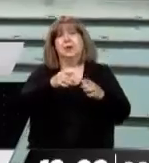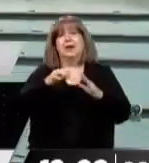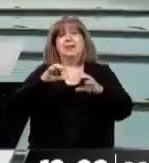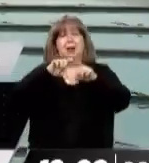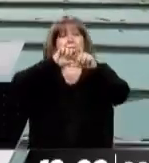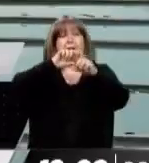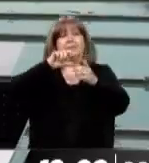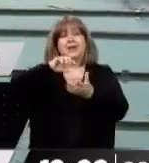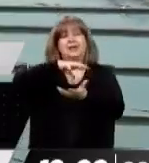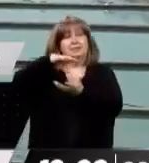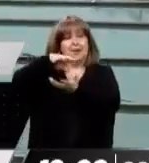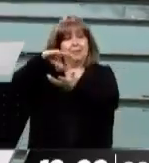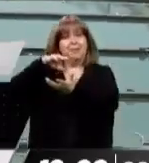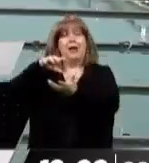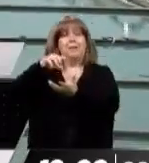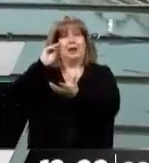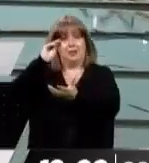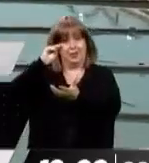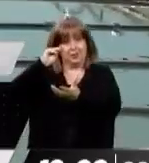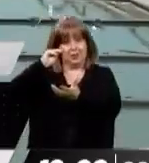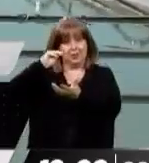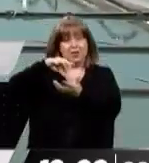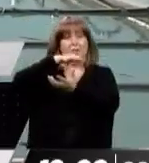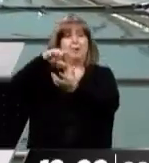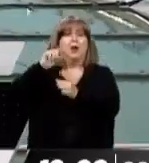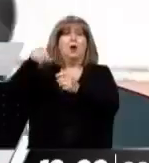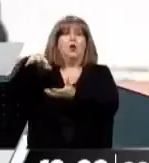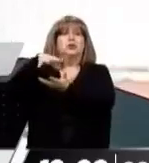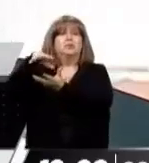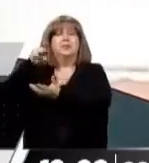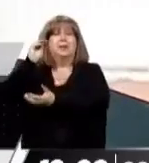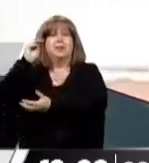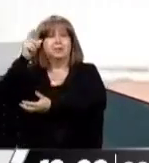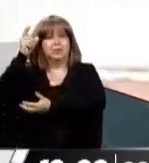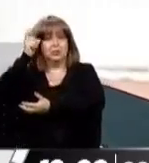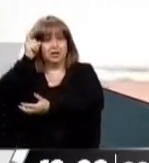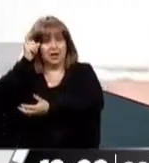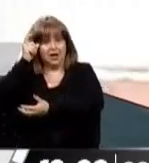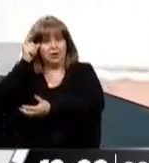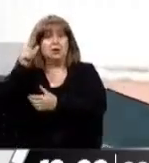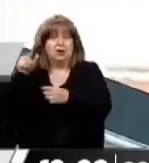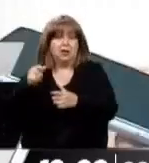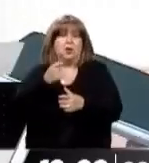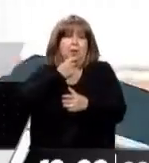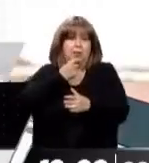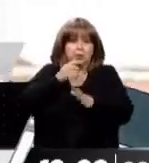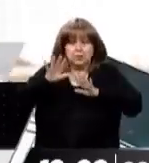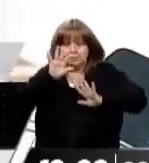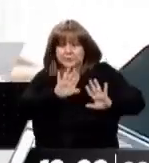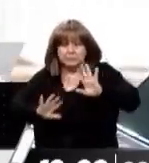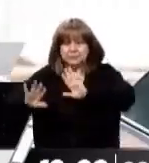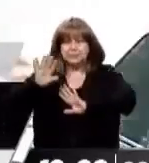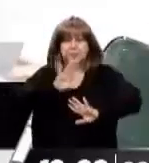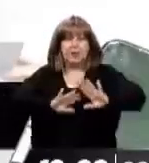Palmira, en San Carlos, y otros colectores que alimentan a esta planta de tratamiento que estamos hoy acá. Eso fue lo que Mendoza tuvo que hacer, y muchas de